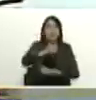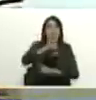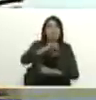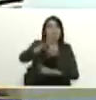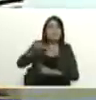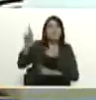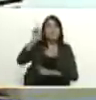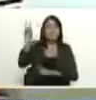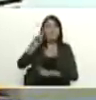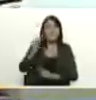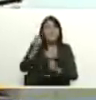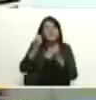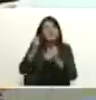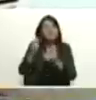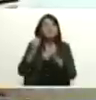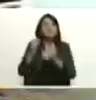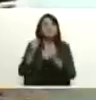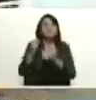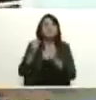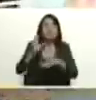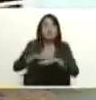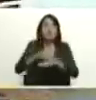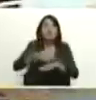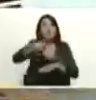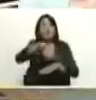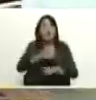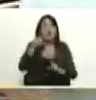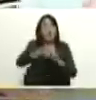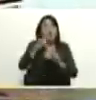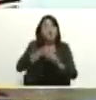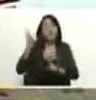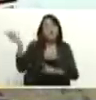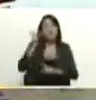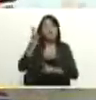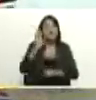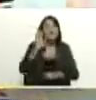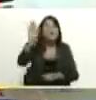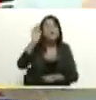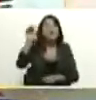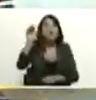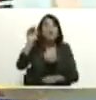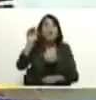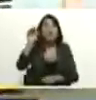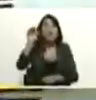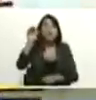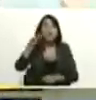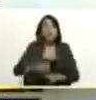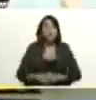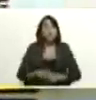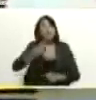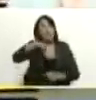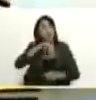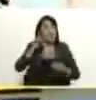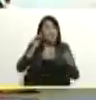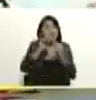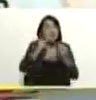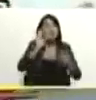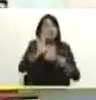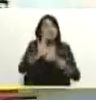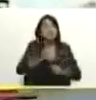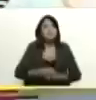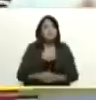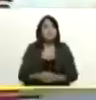venezolanas en la lucha por nuestra tierra, por nuestro futuro, por la patria grande en la que creemos y que